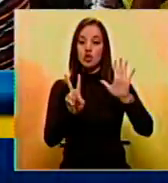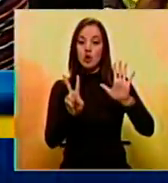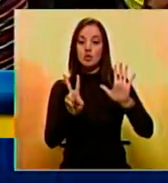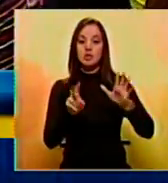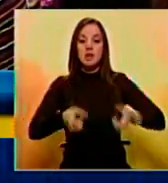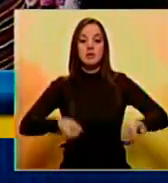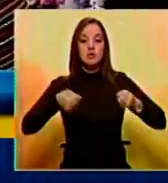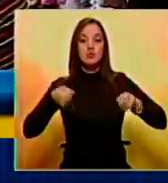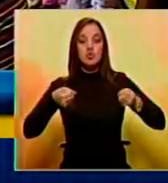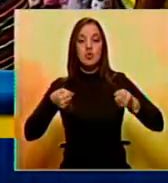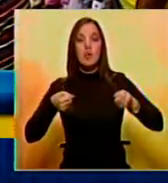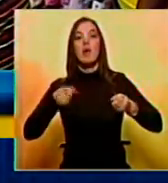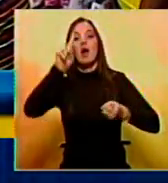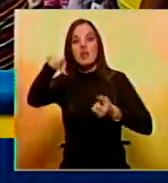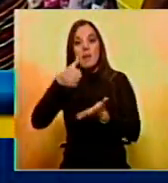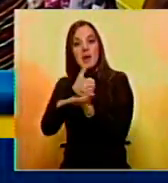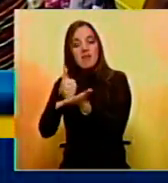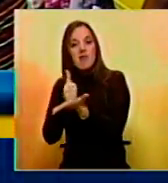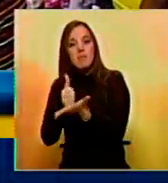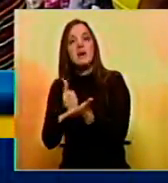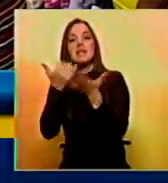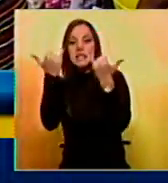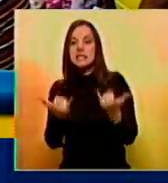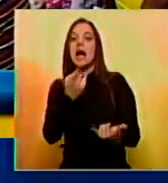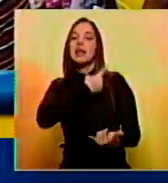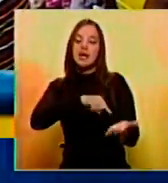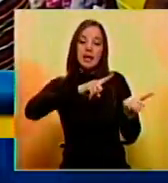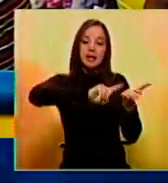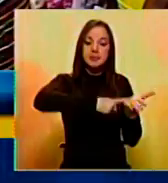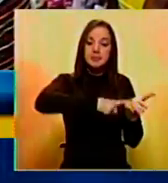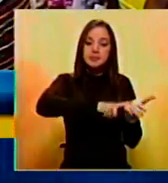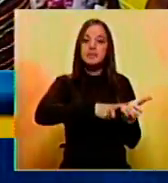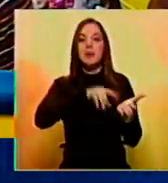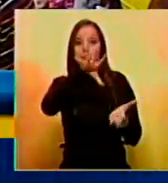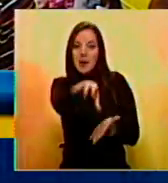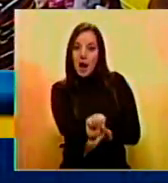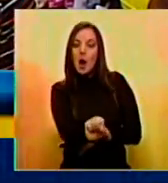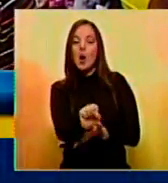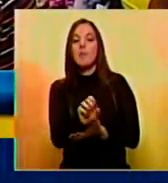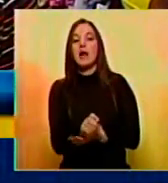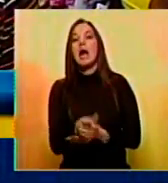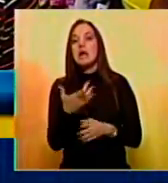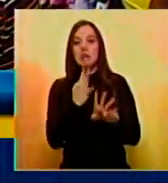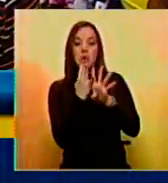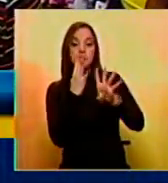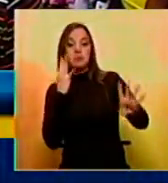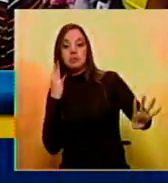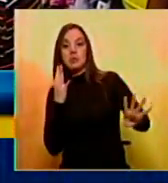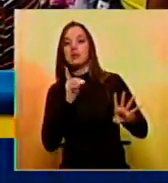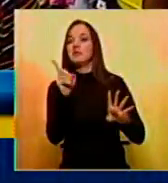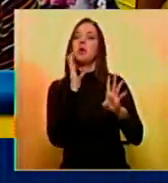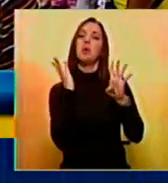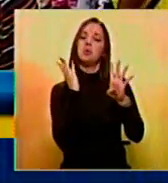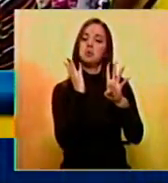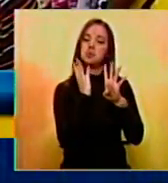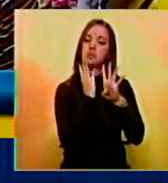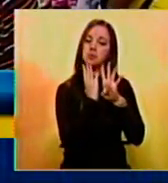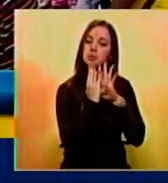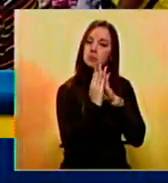farmacia cuentan con el sistema biométrico. Ellos destacaron que gracias a este método han logrado disminuir las colas en los supermercados y ha